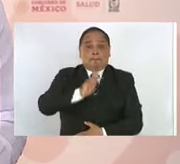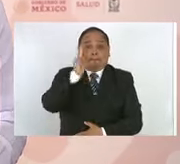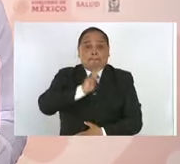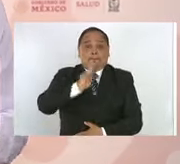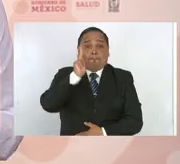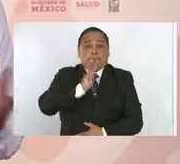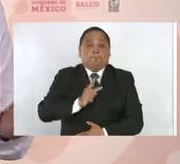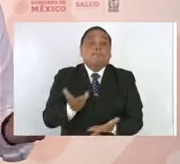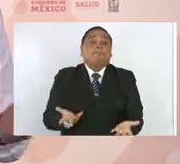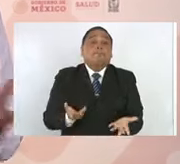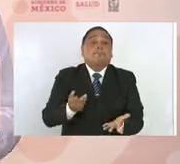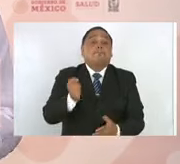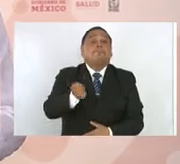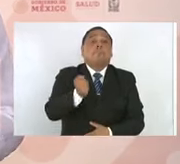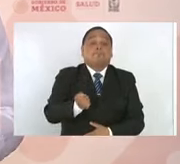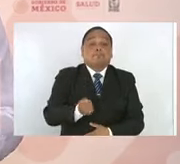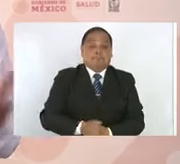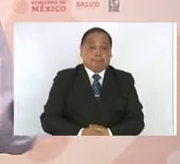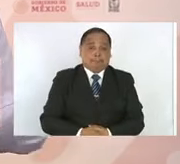es